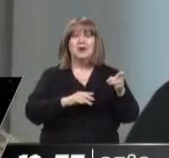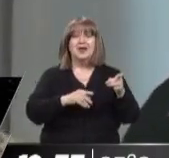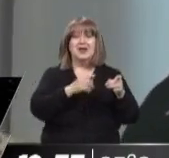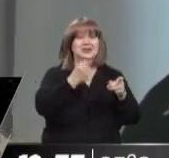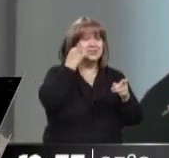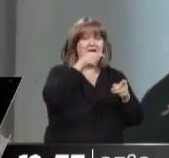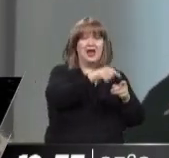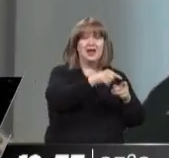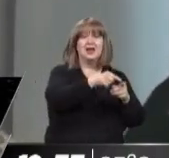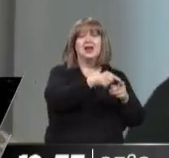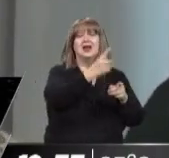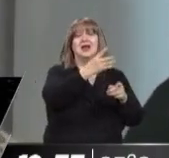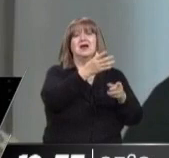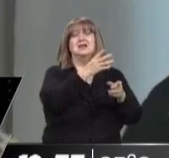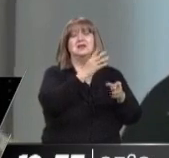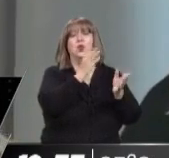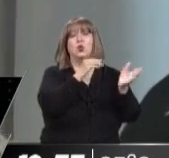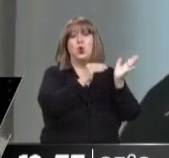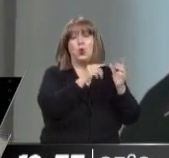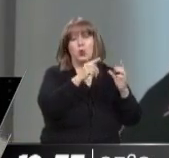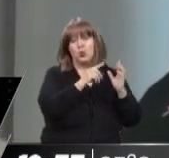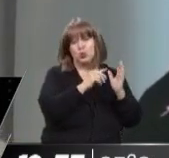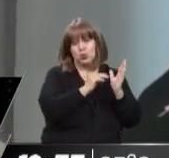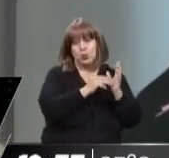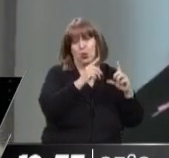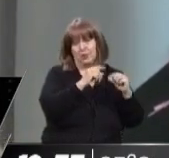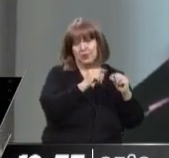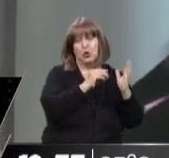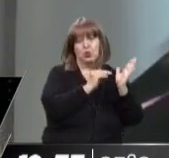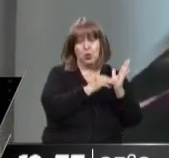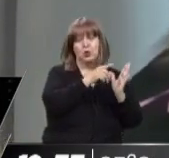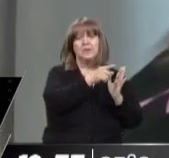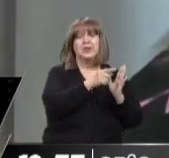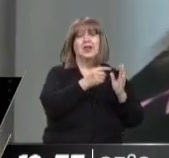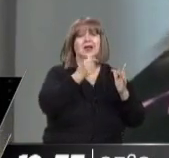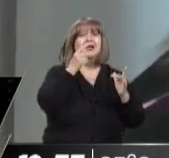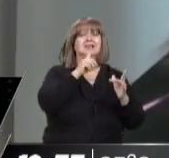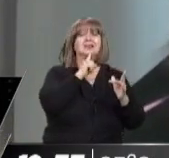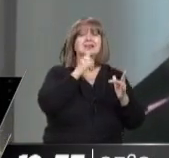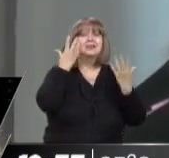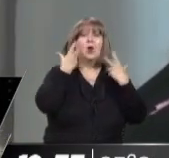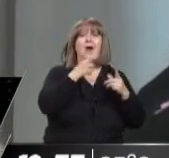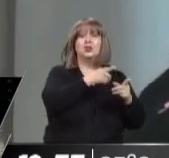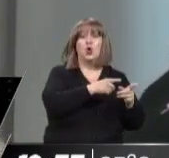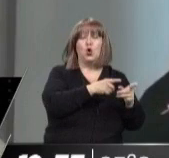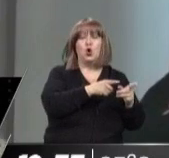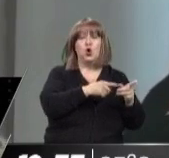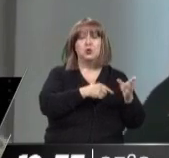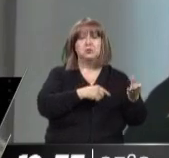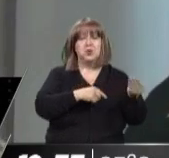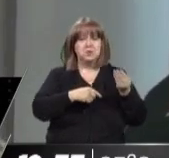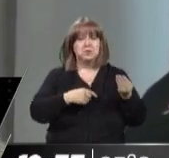al empezar nunca nos avisaron yo me enteré cuando estaba pasando el carné de mi hijo que nos habían dado de baja